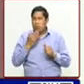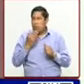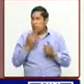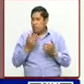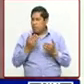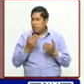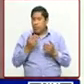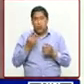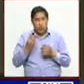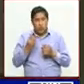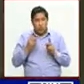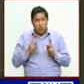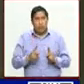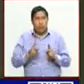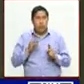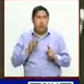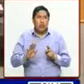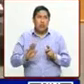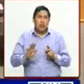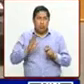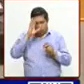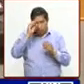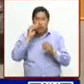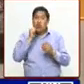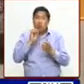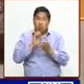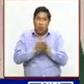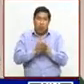ambas personas, vale decir, su cónyuge.